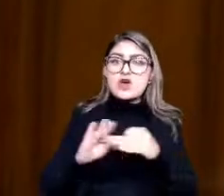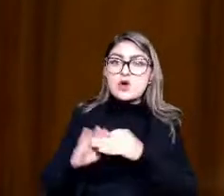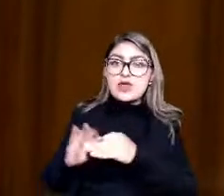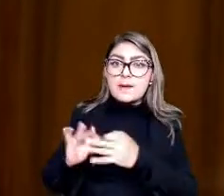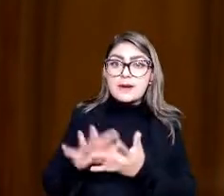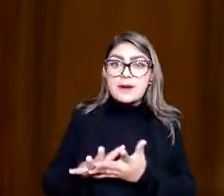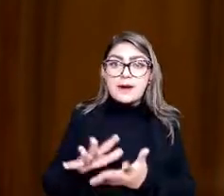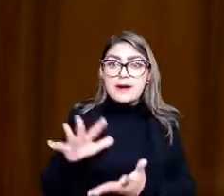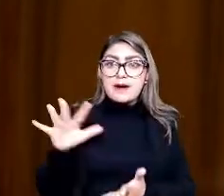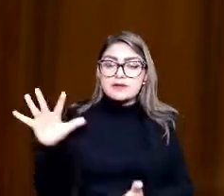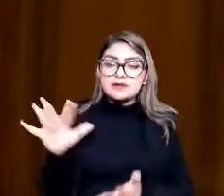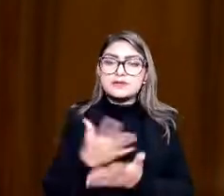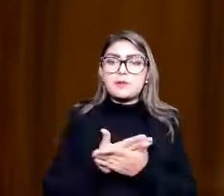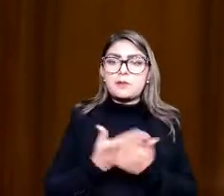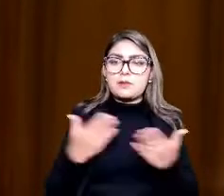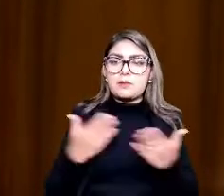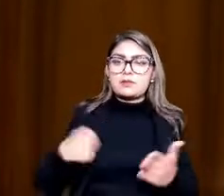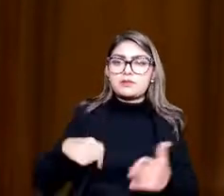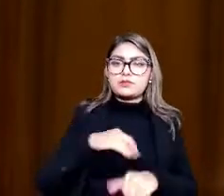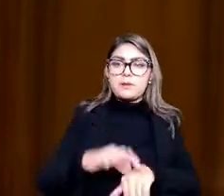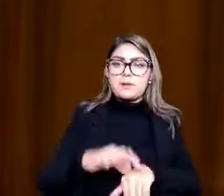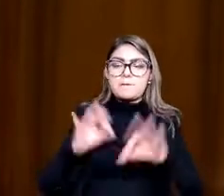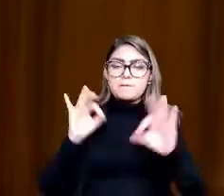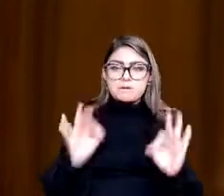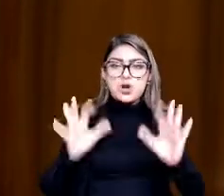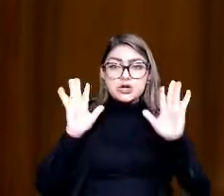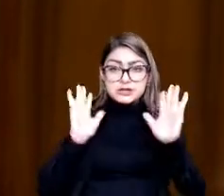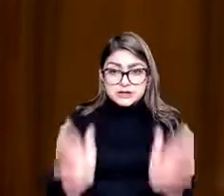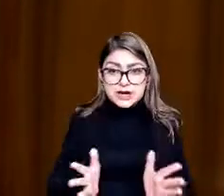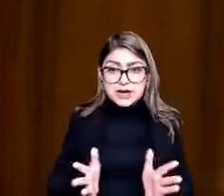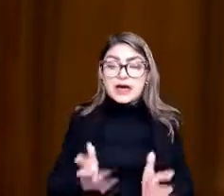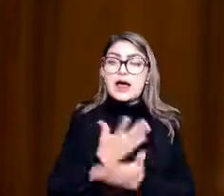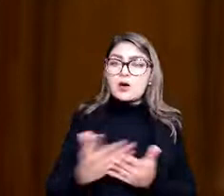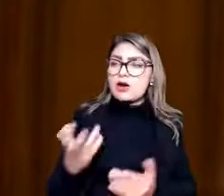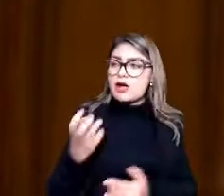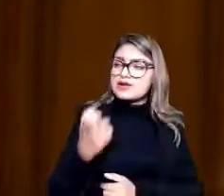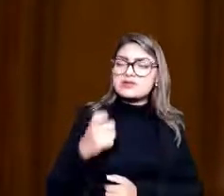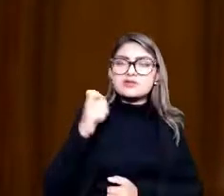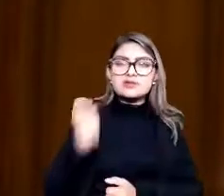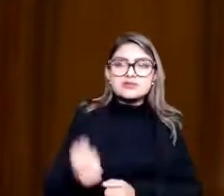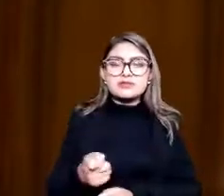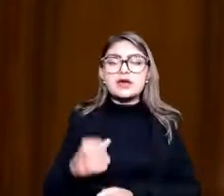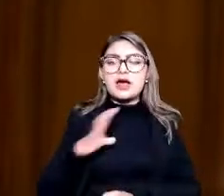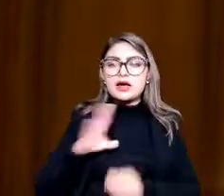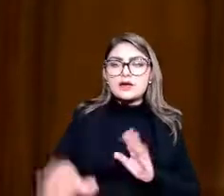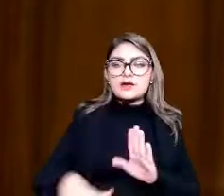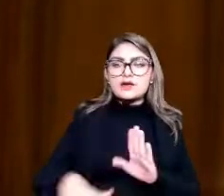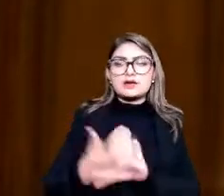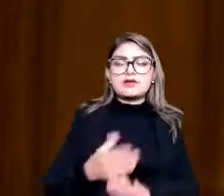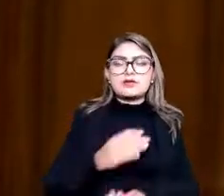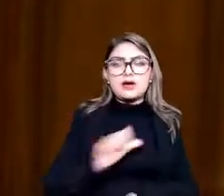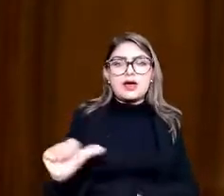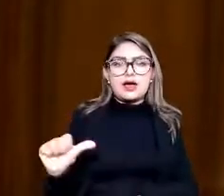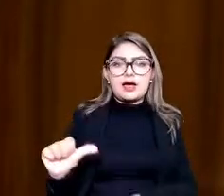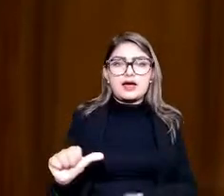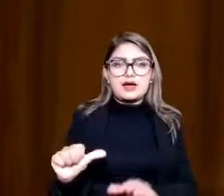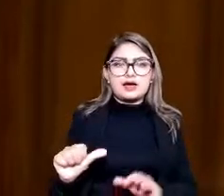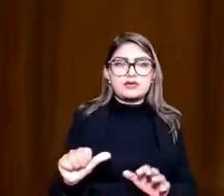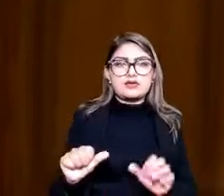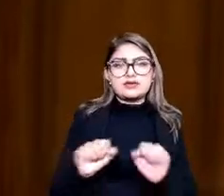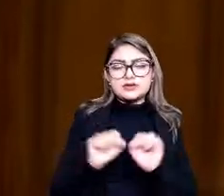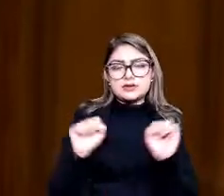Como ya lo vivimos, estos eventos extremos afectan a los sistemas humanos y a